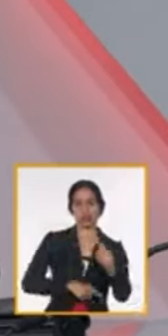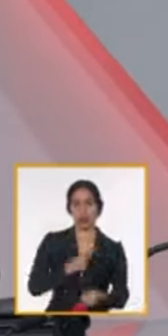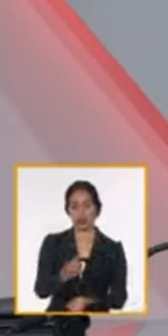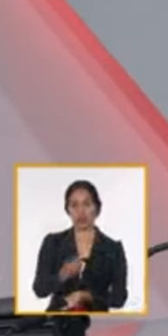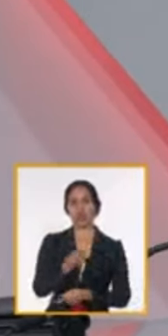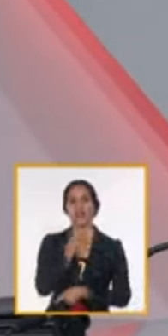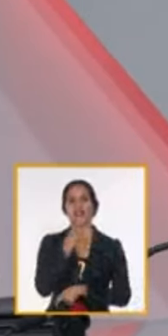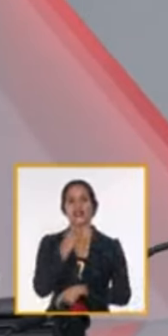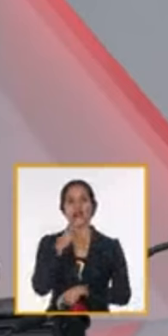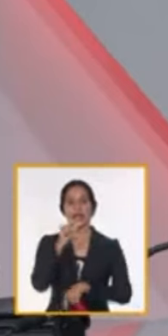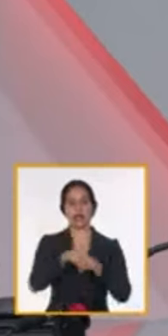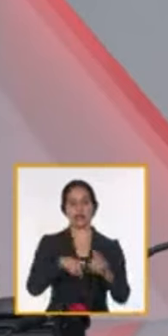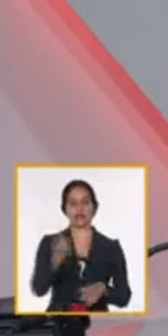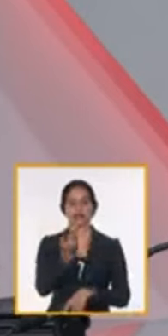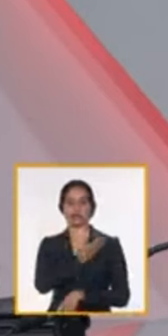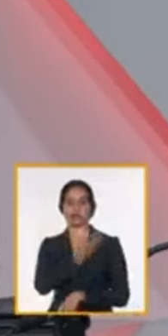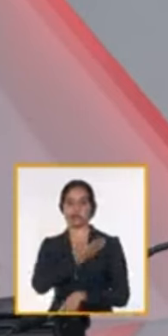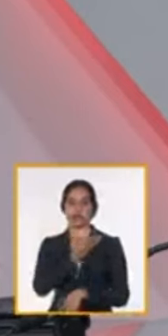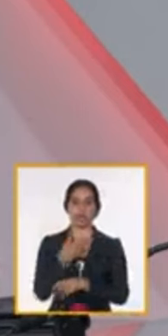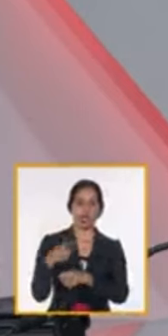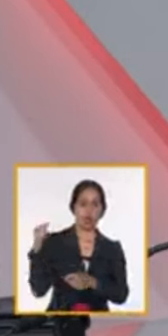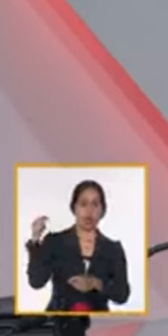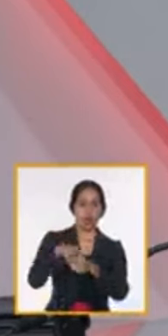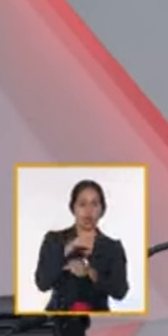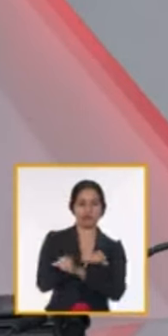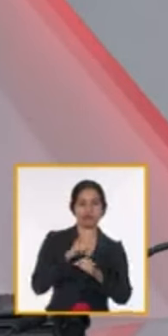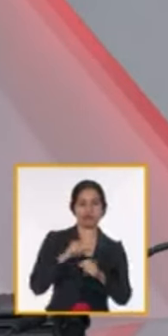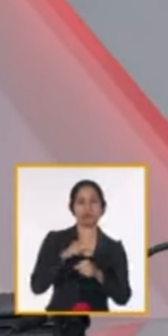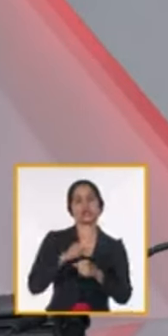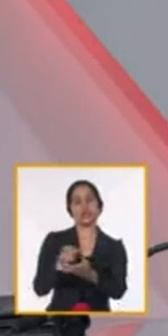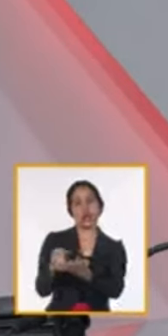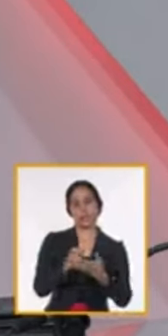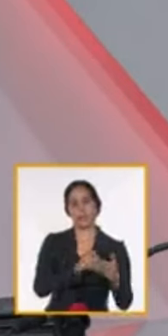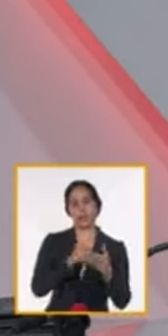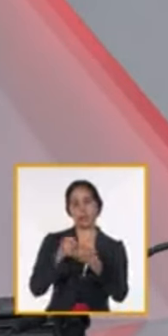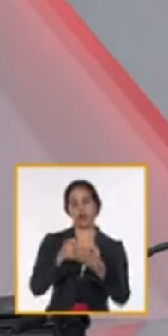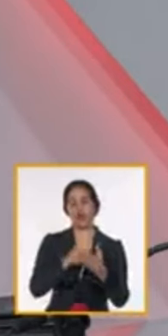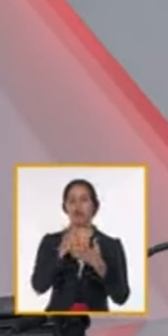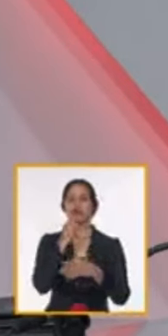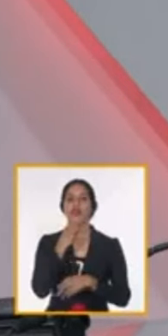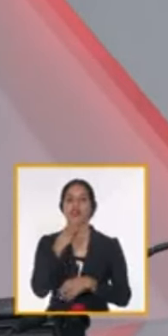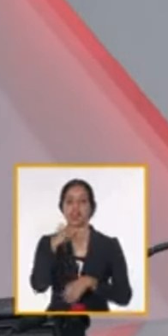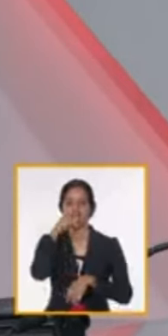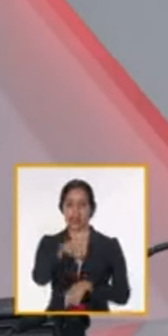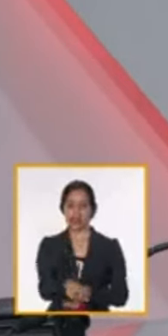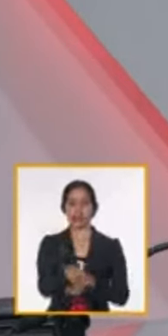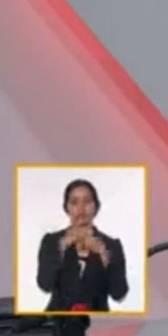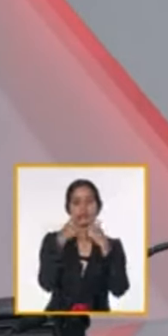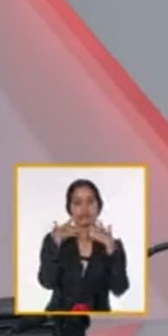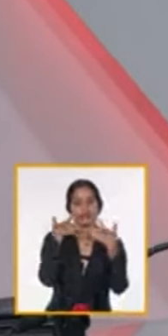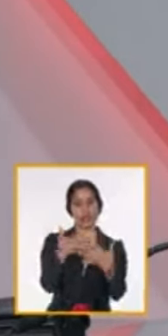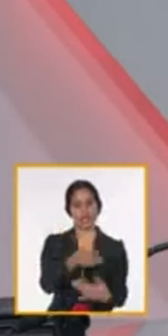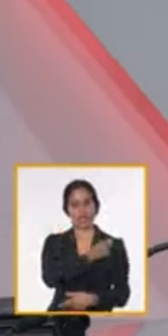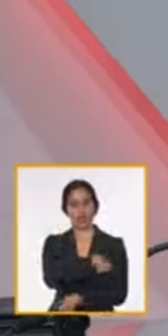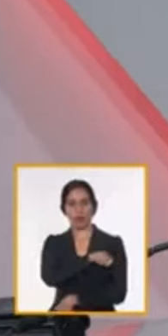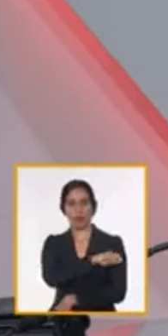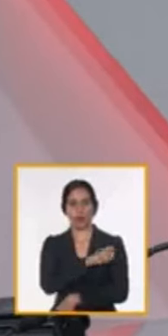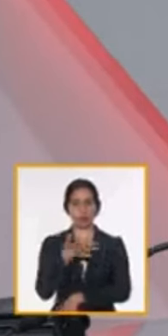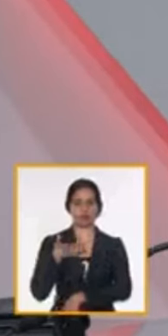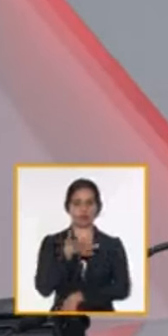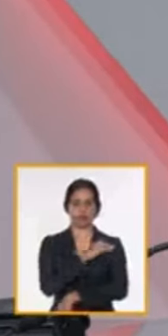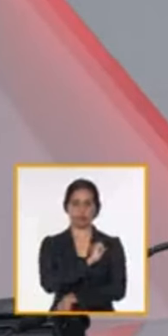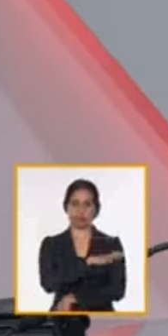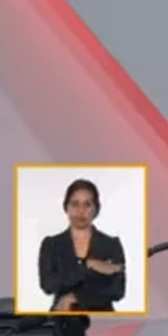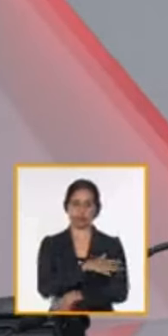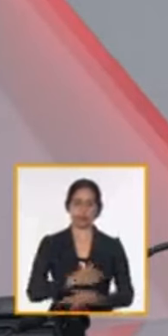israelí contra Gaza y el apoyo estadounidense a Israel en ese genocidio contra el pueblo palestino. Tengo